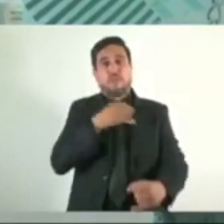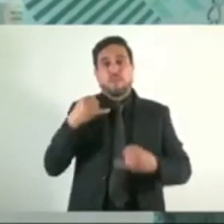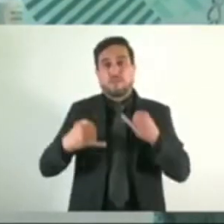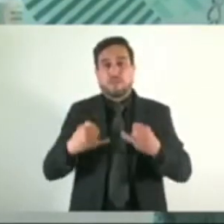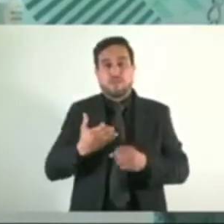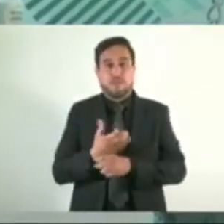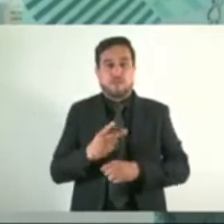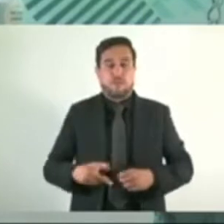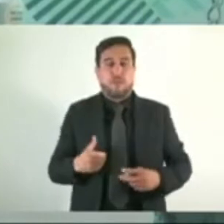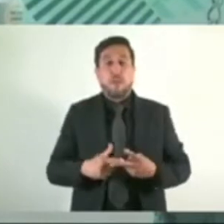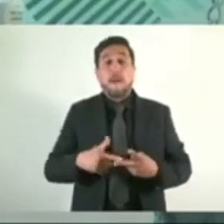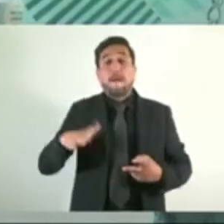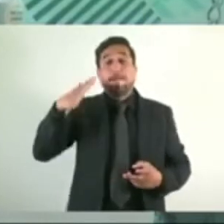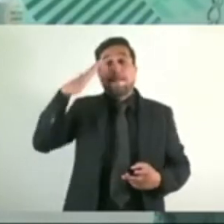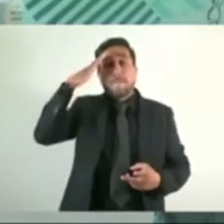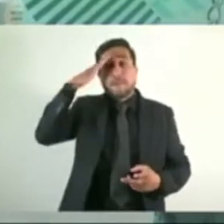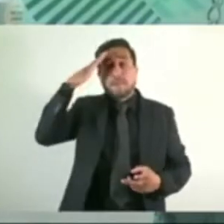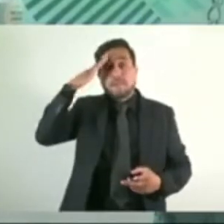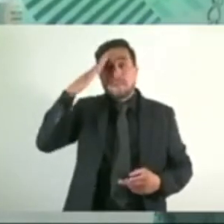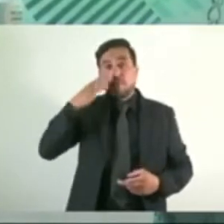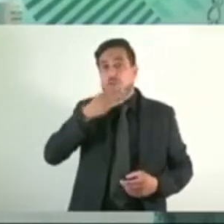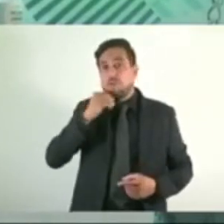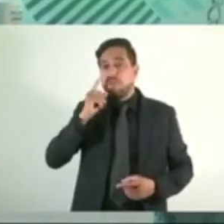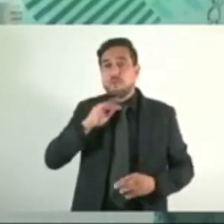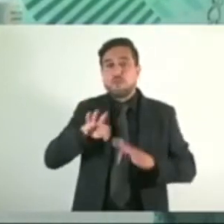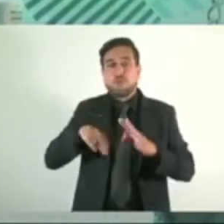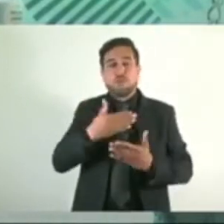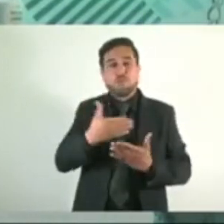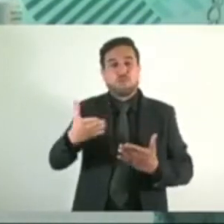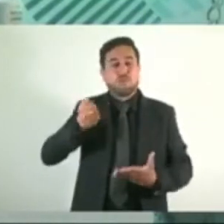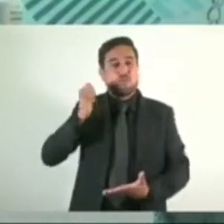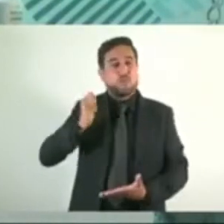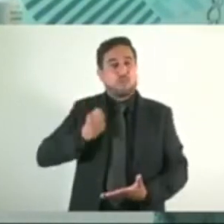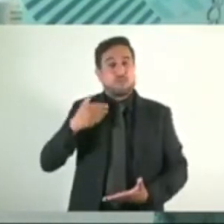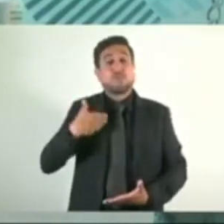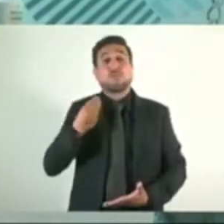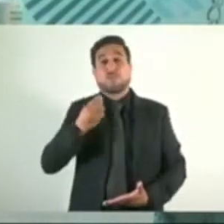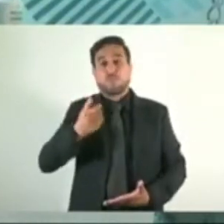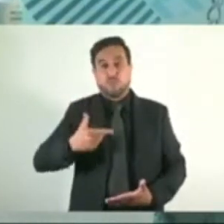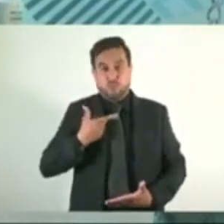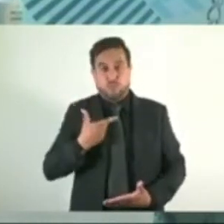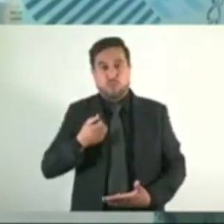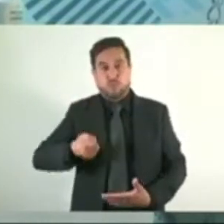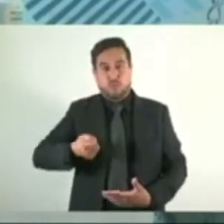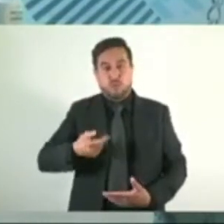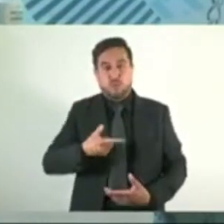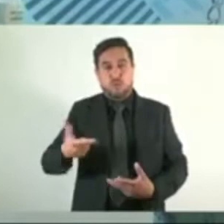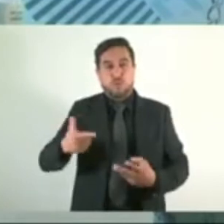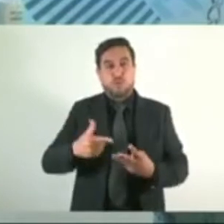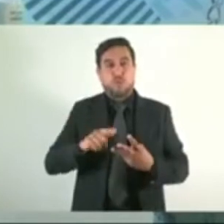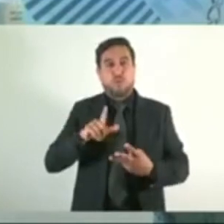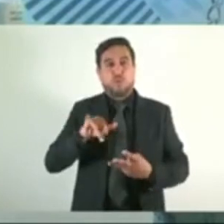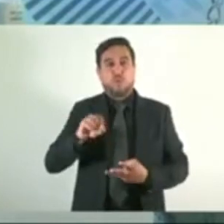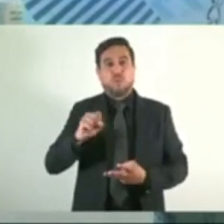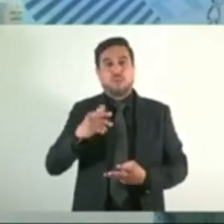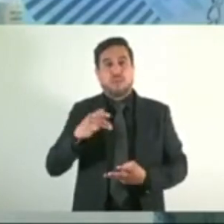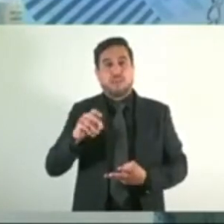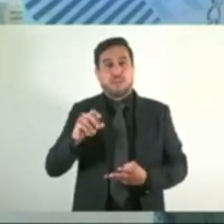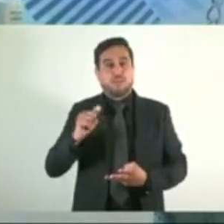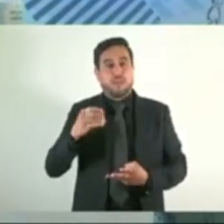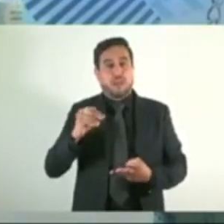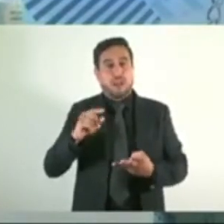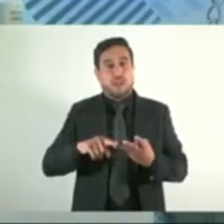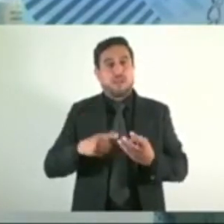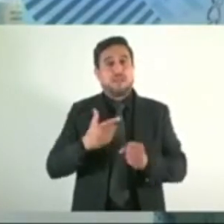Magistrados y consejeros del Poder Judicial del Estado. Saludo con mucho gusto también al licenciado Luis Ernesto Ayala Torres, secretario